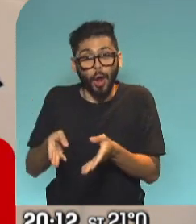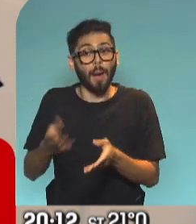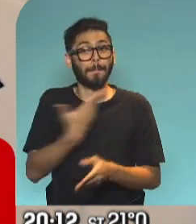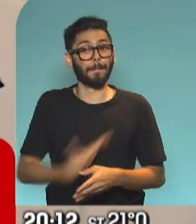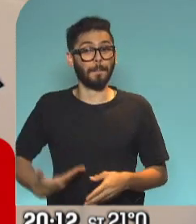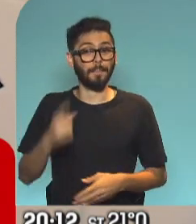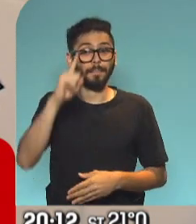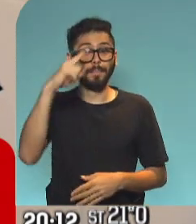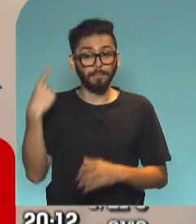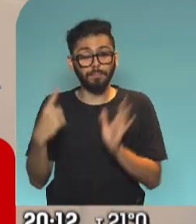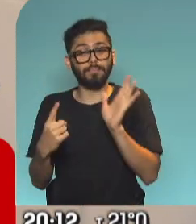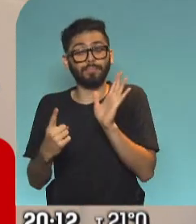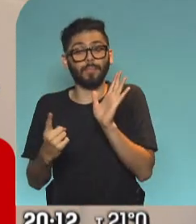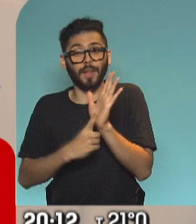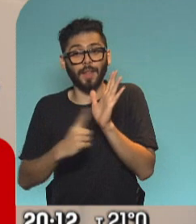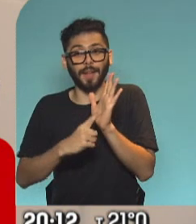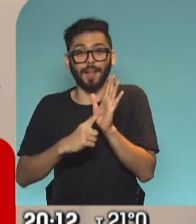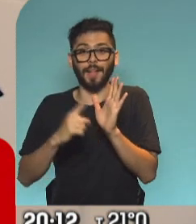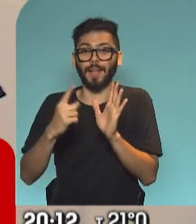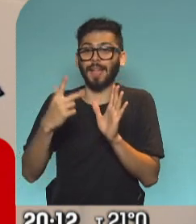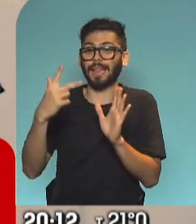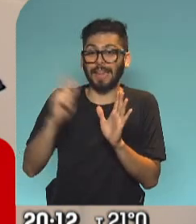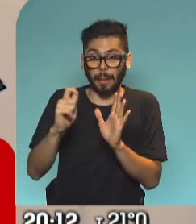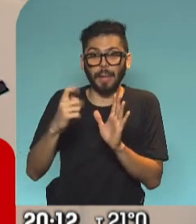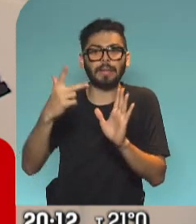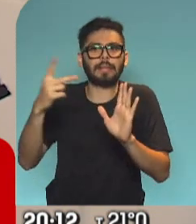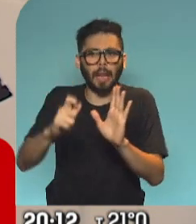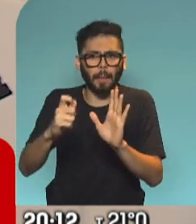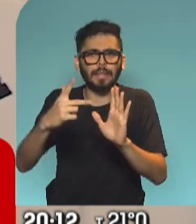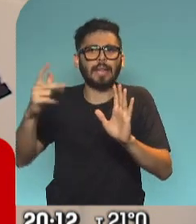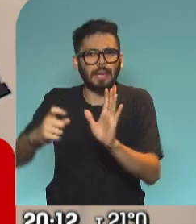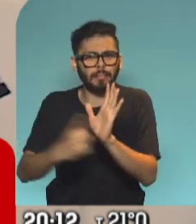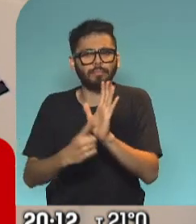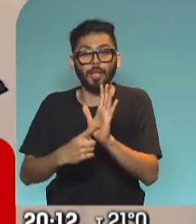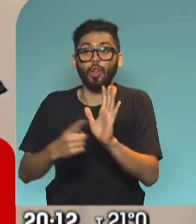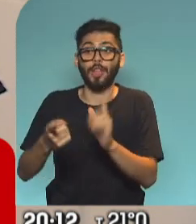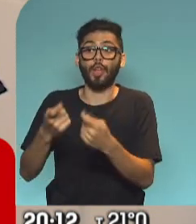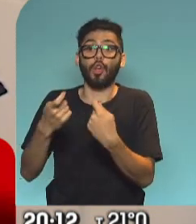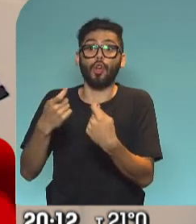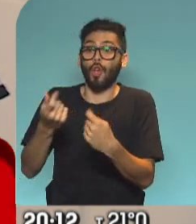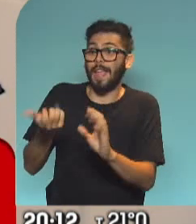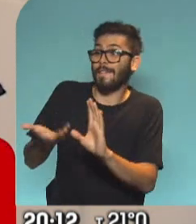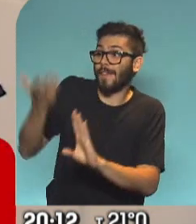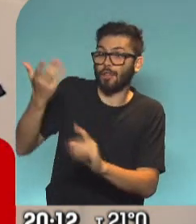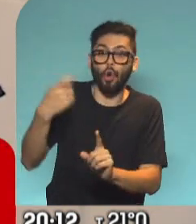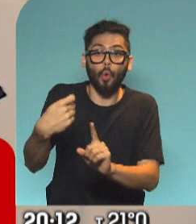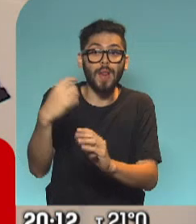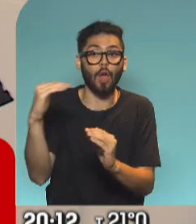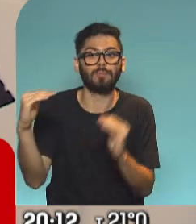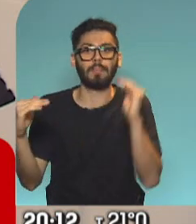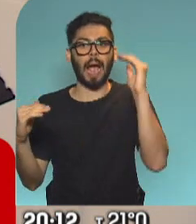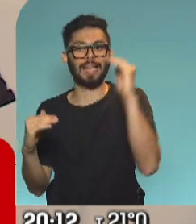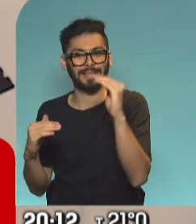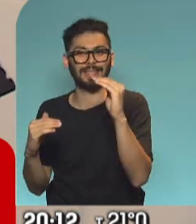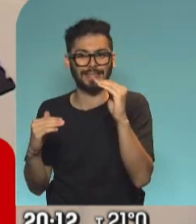la Nación, Alberto Fernández, sucesivo en cada 3 meses, logró que los jubilados le ganen a la inflación en más de 5 puntos, los jubilados